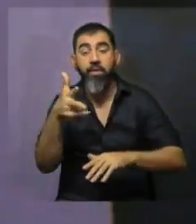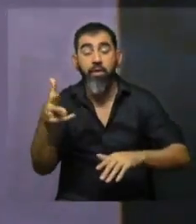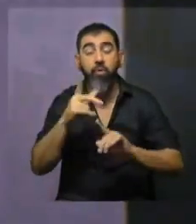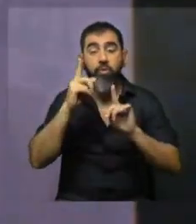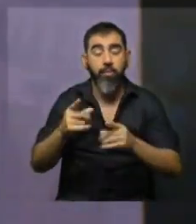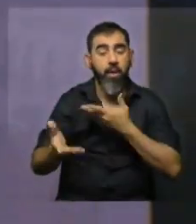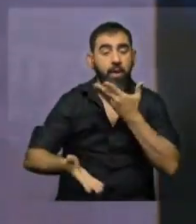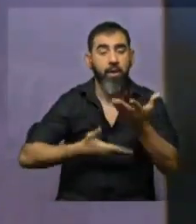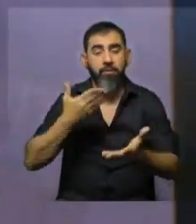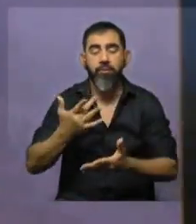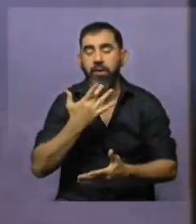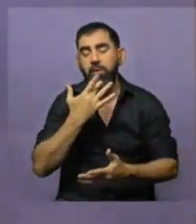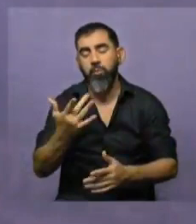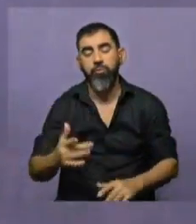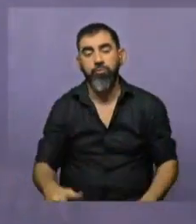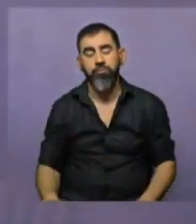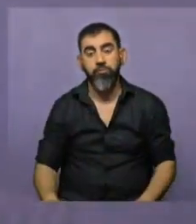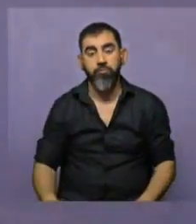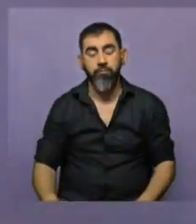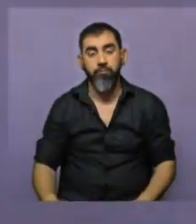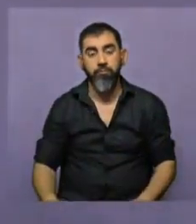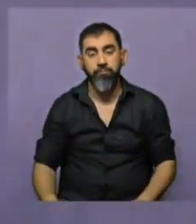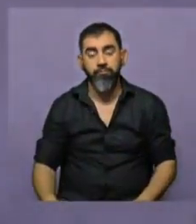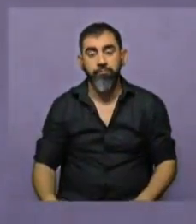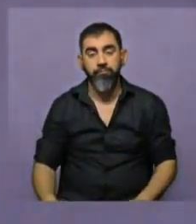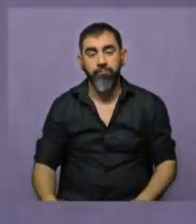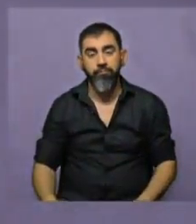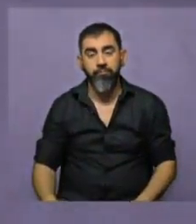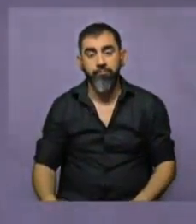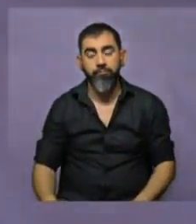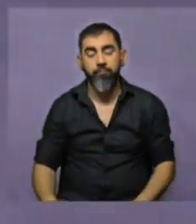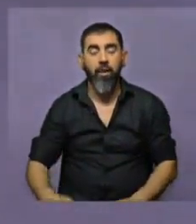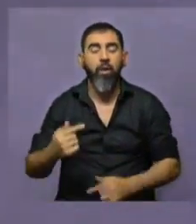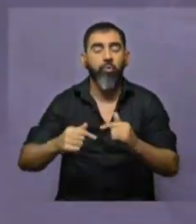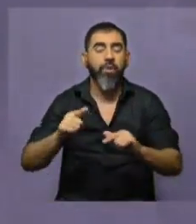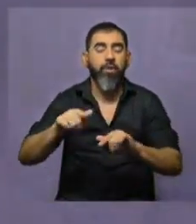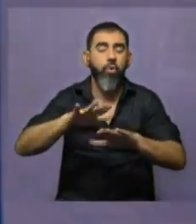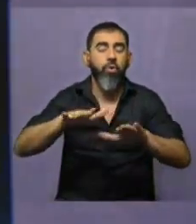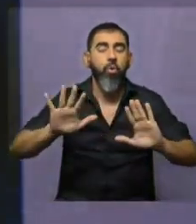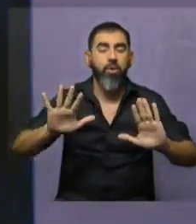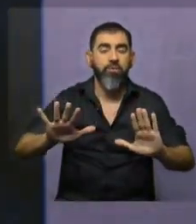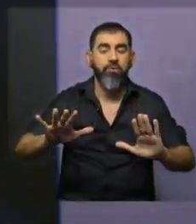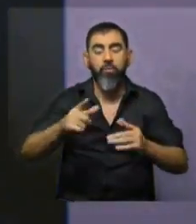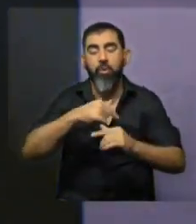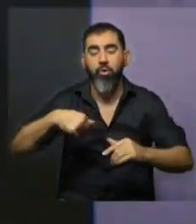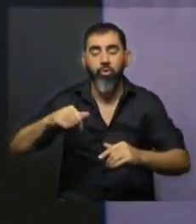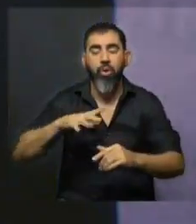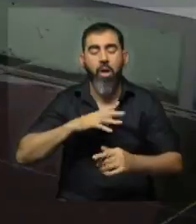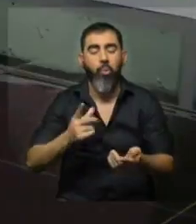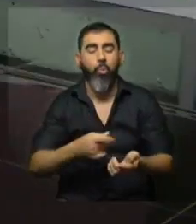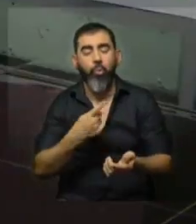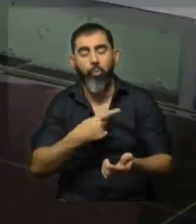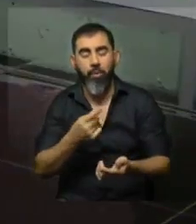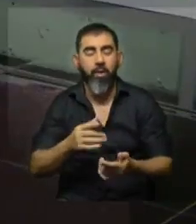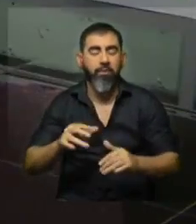canción, un video precioso, que está precioso. Precioso. Bah, esas cosas que, viste, esa ilusión de los chiquilines, que porque nosotros de repente estamos más cascoteados, más,